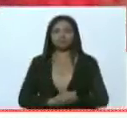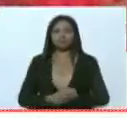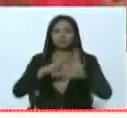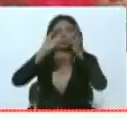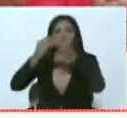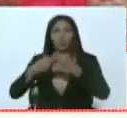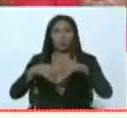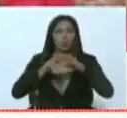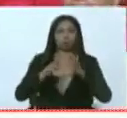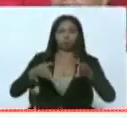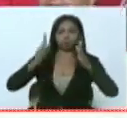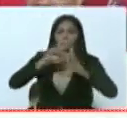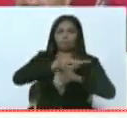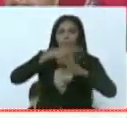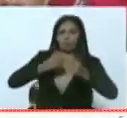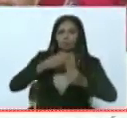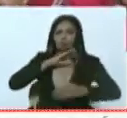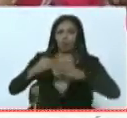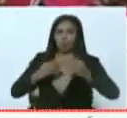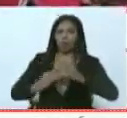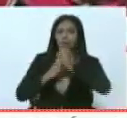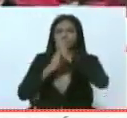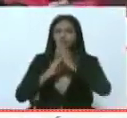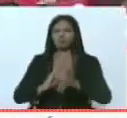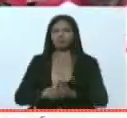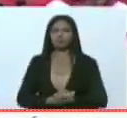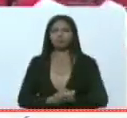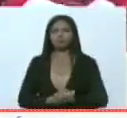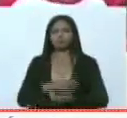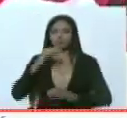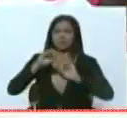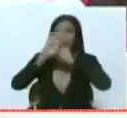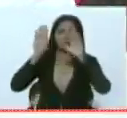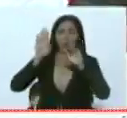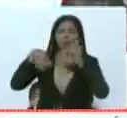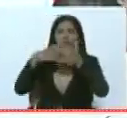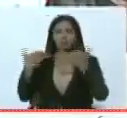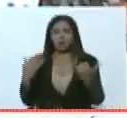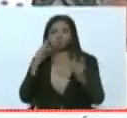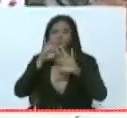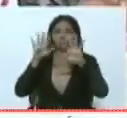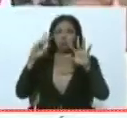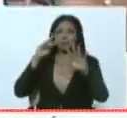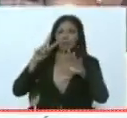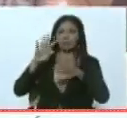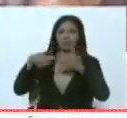Reorganizar el temple de uno mismo como líder, estar claro el panorama que tenemos,